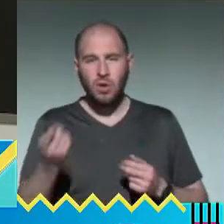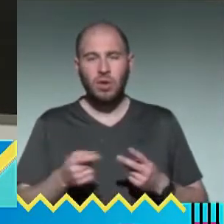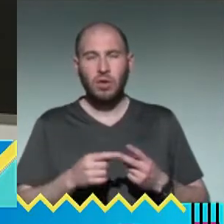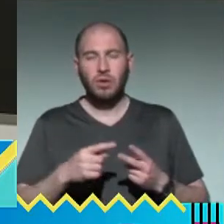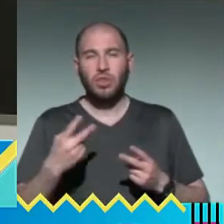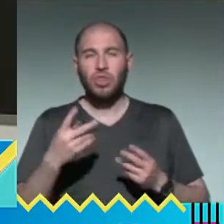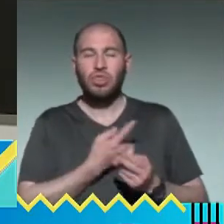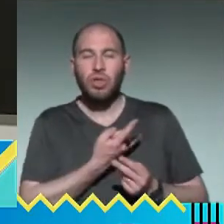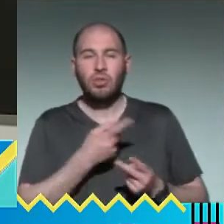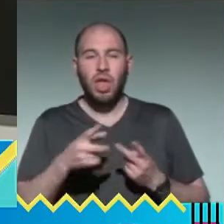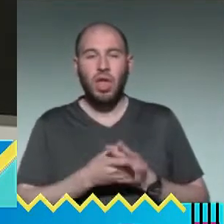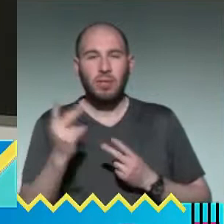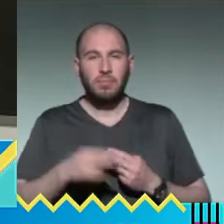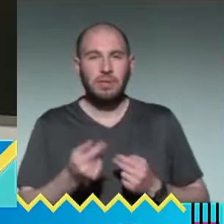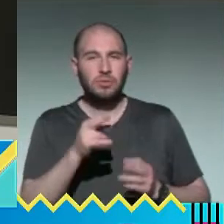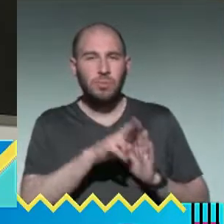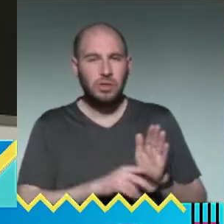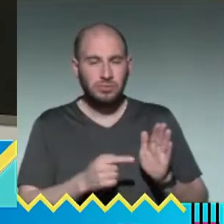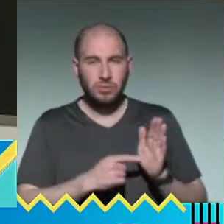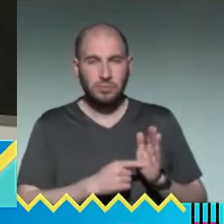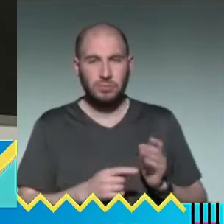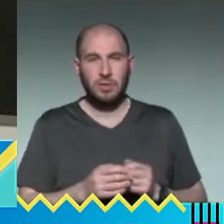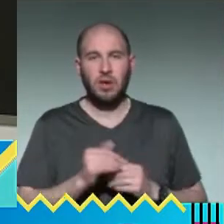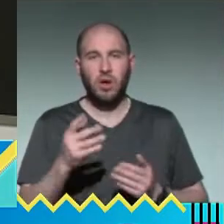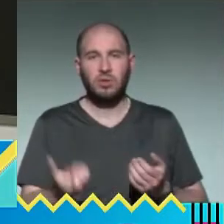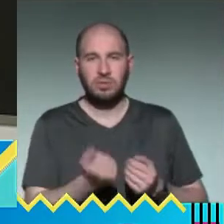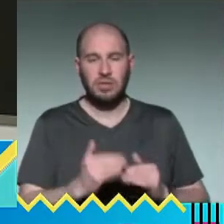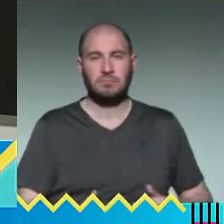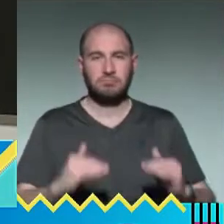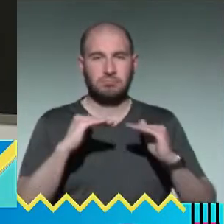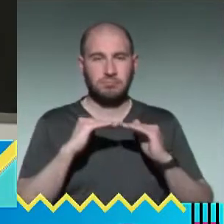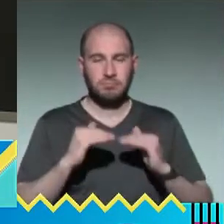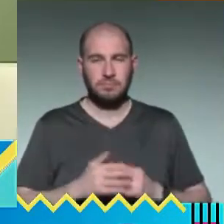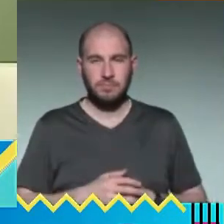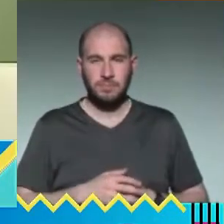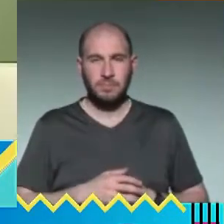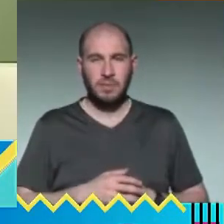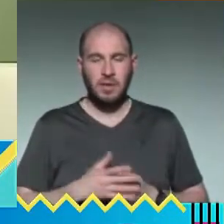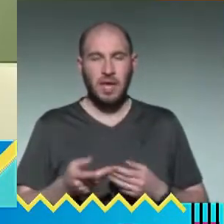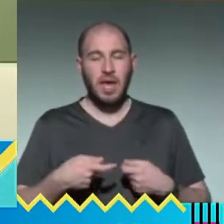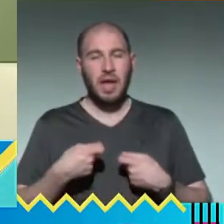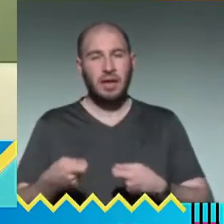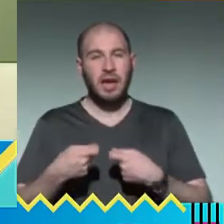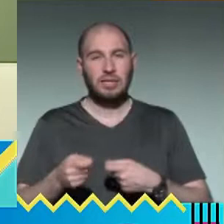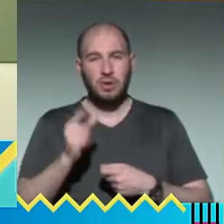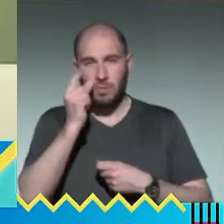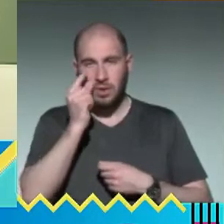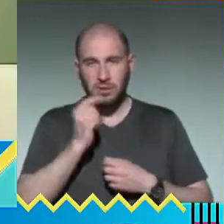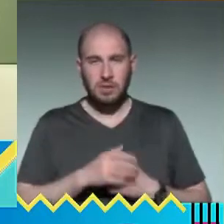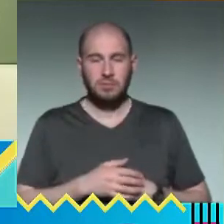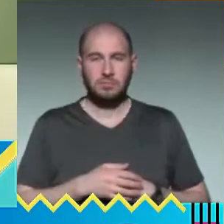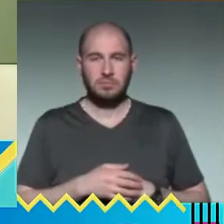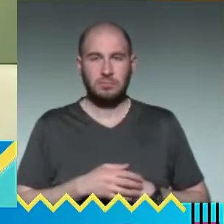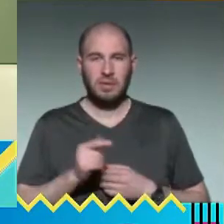haciendo esos ajustes según este presupuesto? O sea, para lograr ese equilibrio. Bueno, en realidad el gasto de la política no